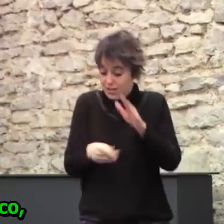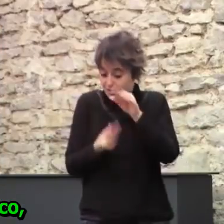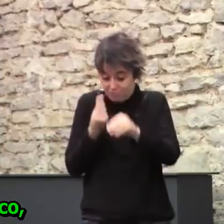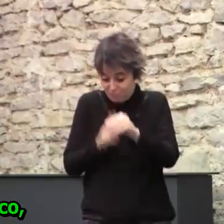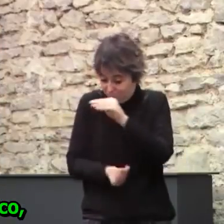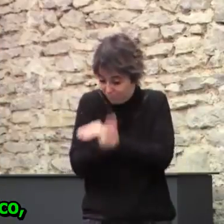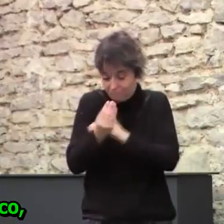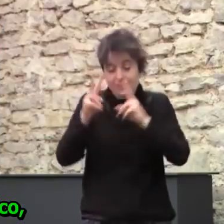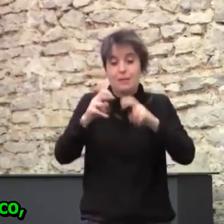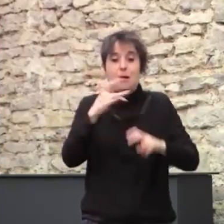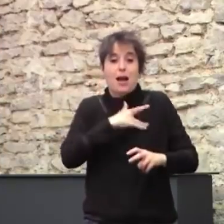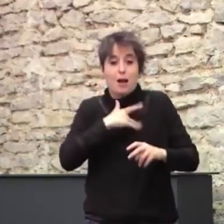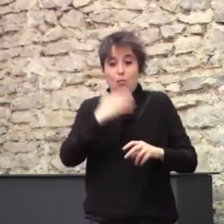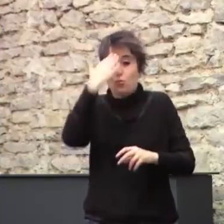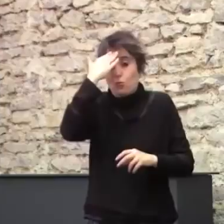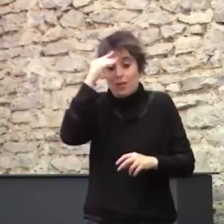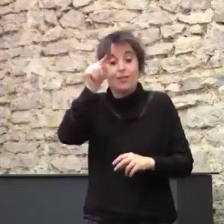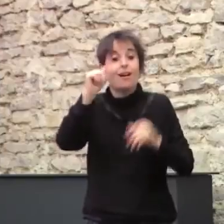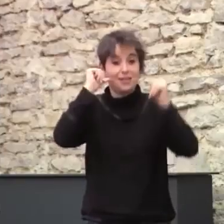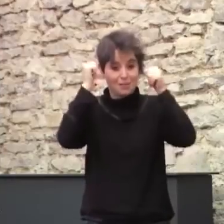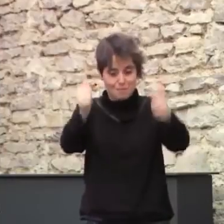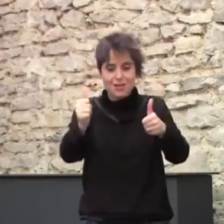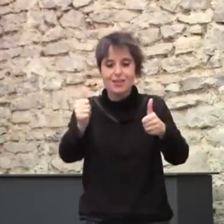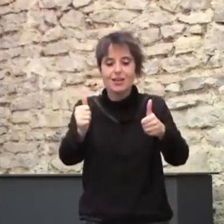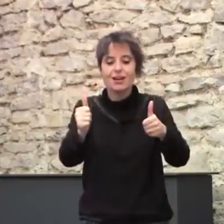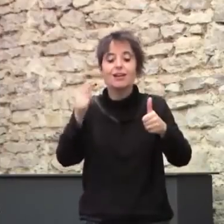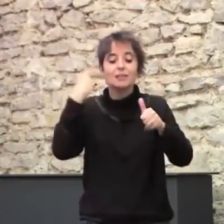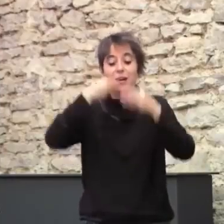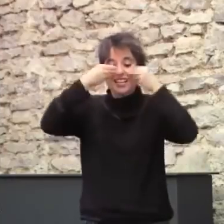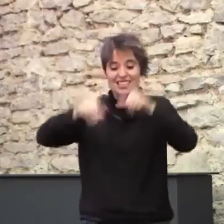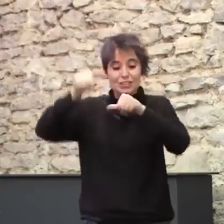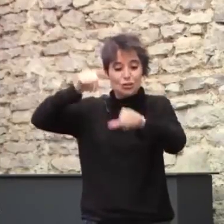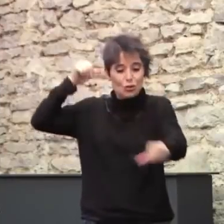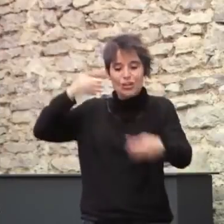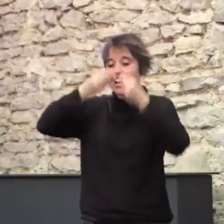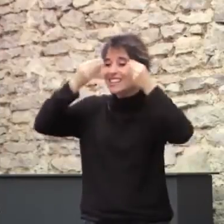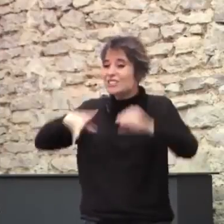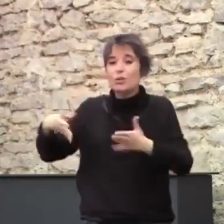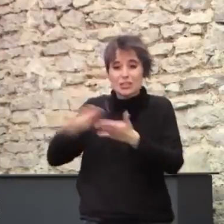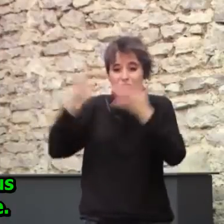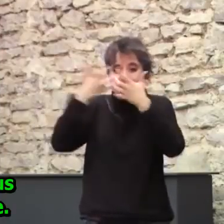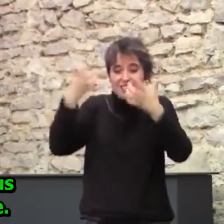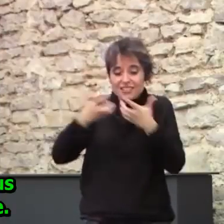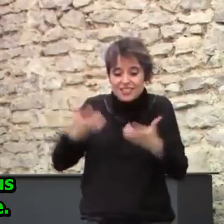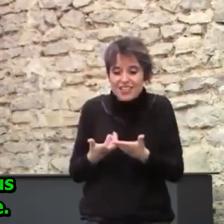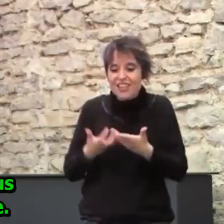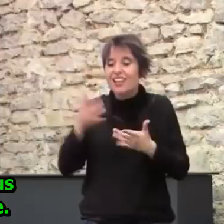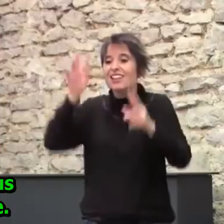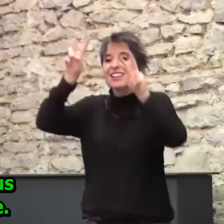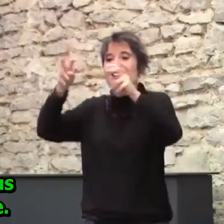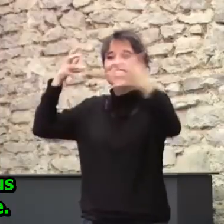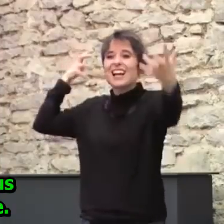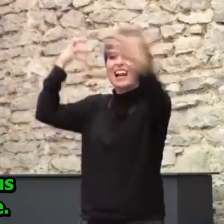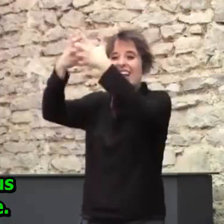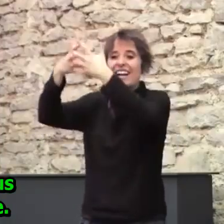la construcción del amor romántico. En la cosmogonía griega todas las historias están basadas en la terrible guerra que